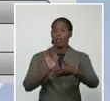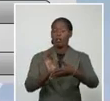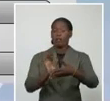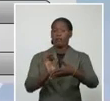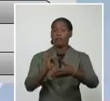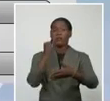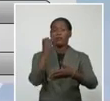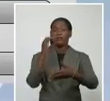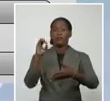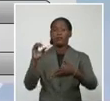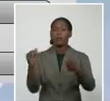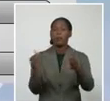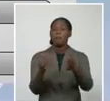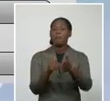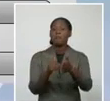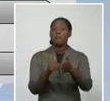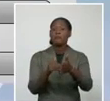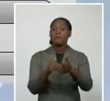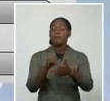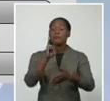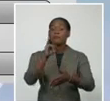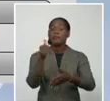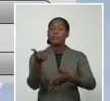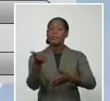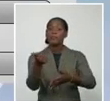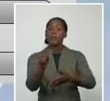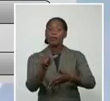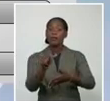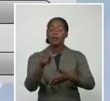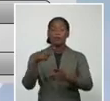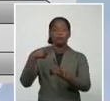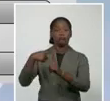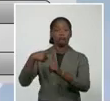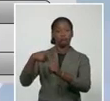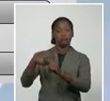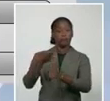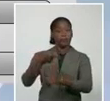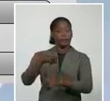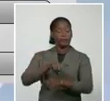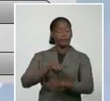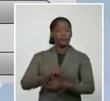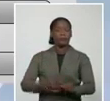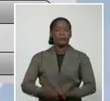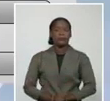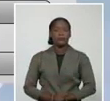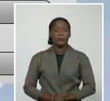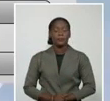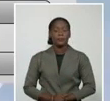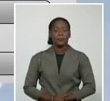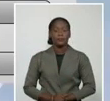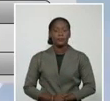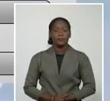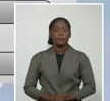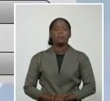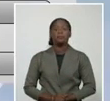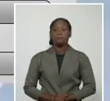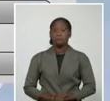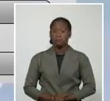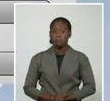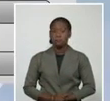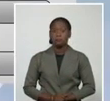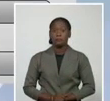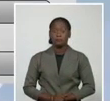60.610 casos confirmados ayer, sin el dato que ya hemos referido, que indiscutiblemente aumentaría mucho esta